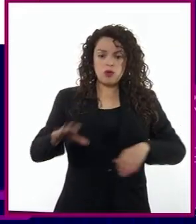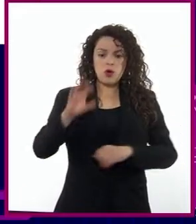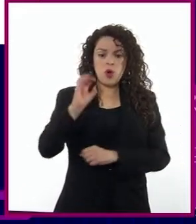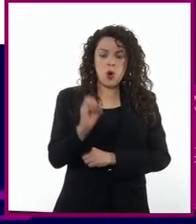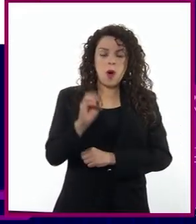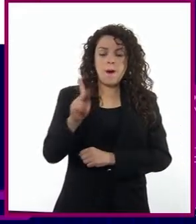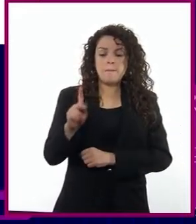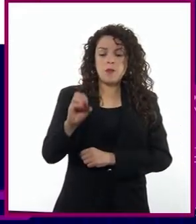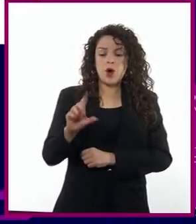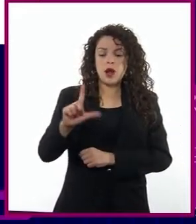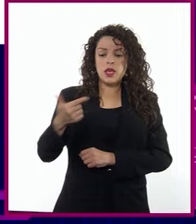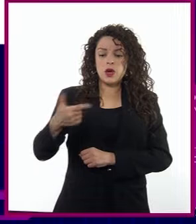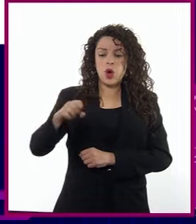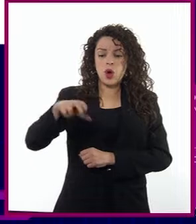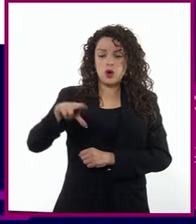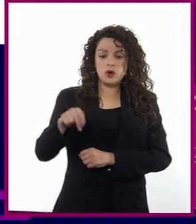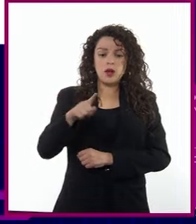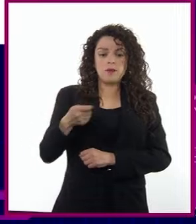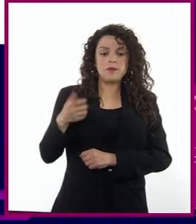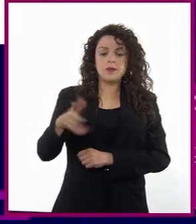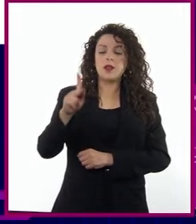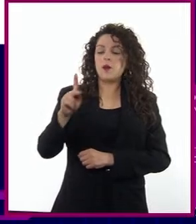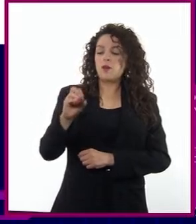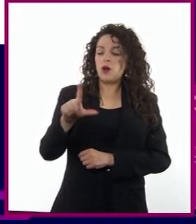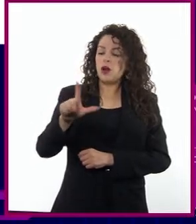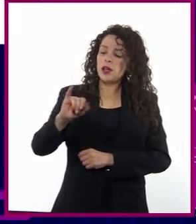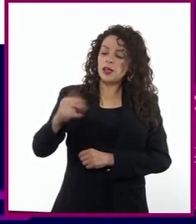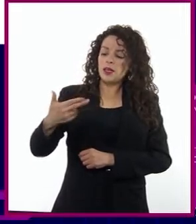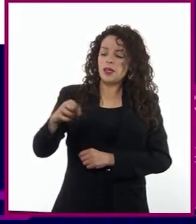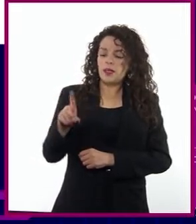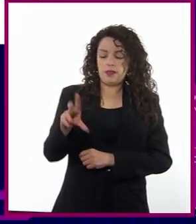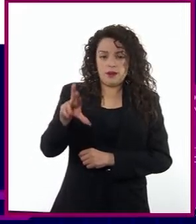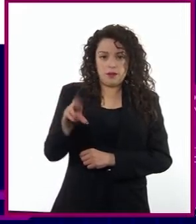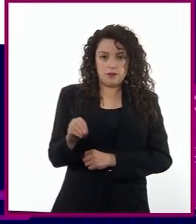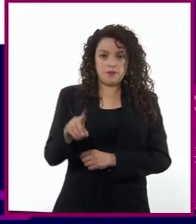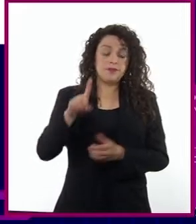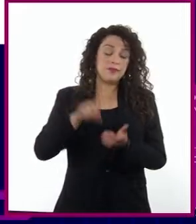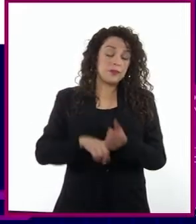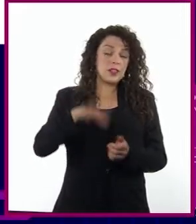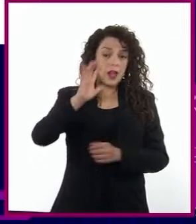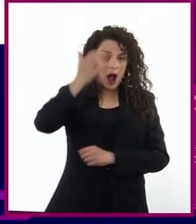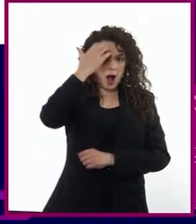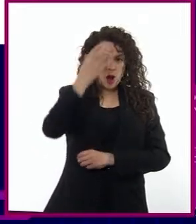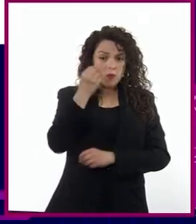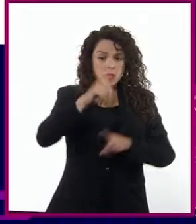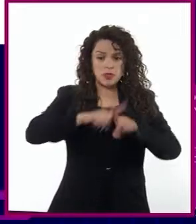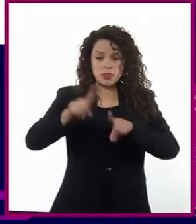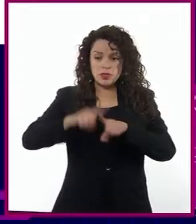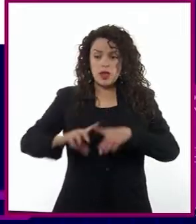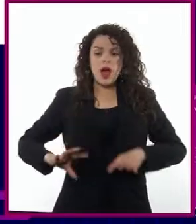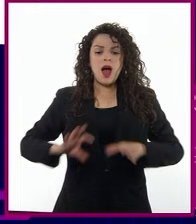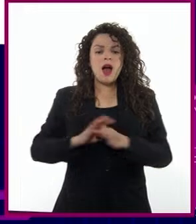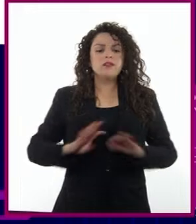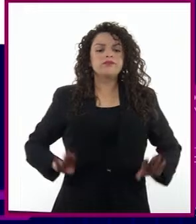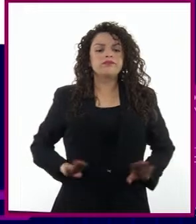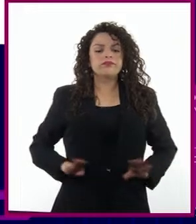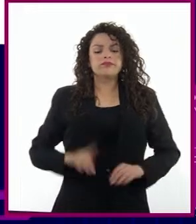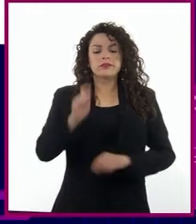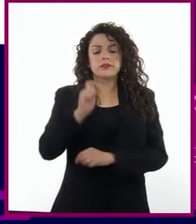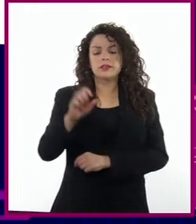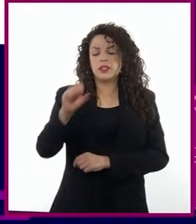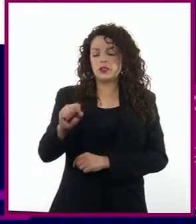poligonal, el cuerpo es un poliedro. Muchos de los objetos que conocemos pueden caracterizarse como